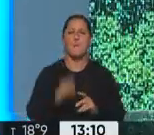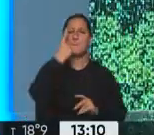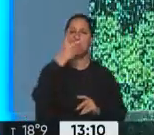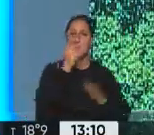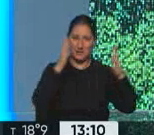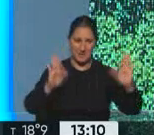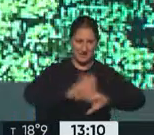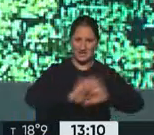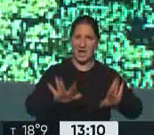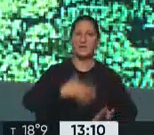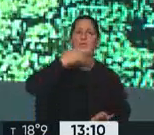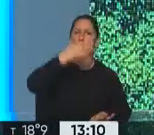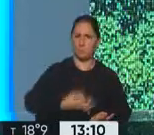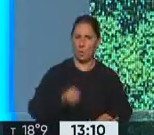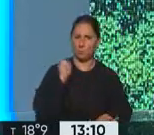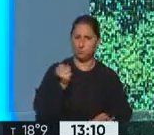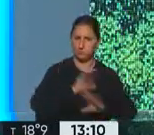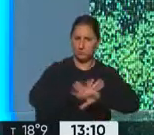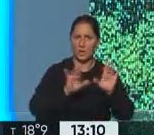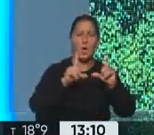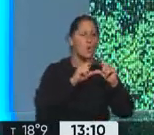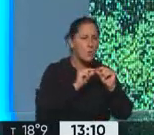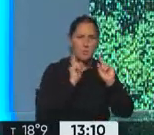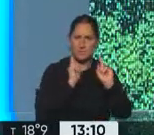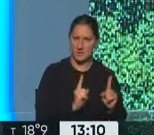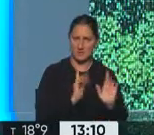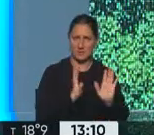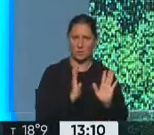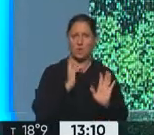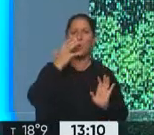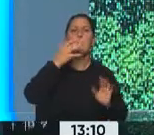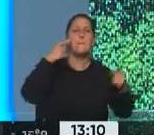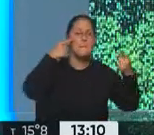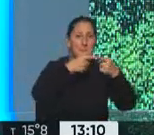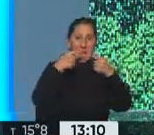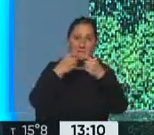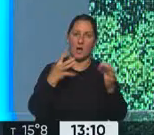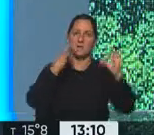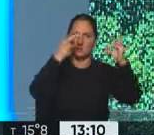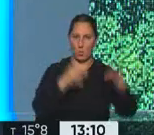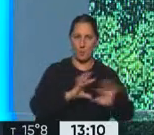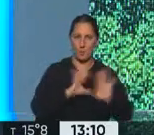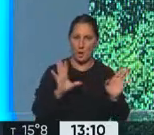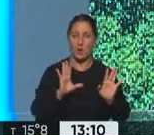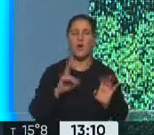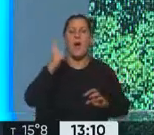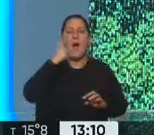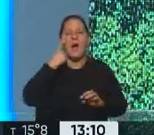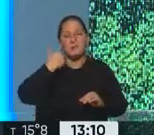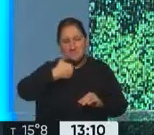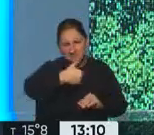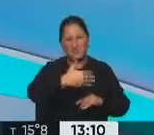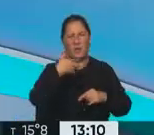trimestre se cumplió sin duda sin dudas los números están está cumplida las metas y se espera que se puedan seguir cumpliendo